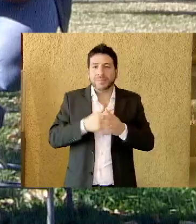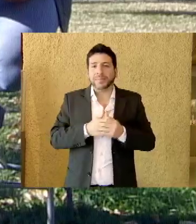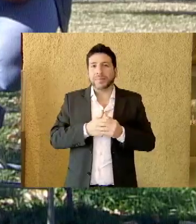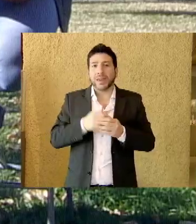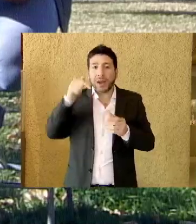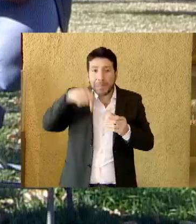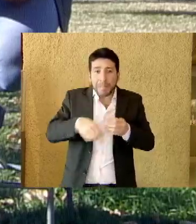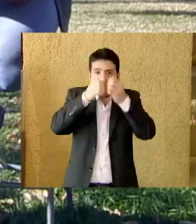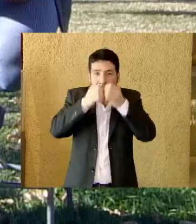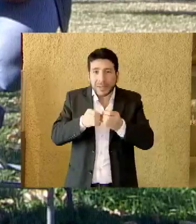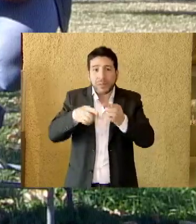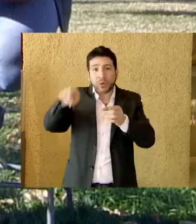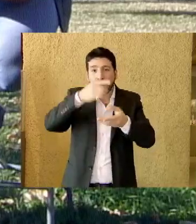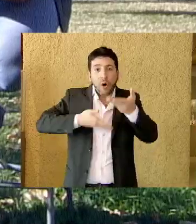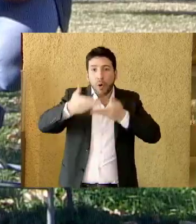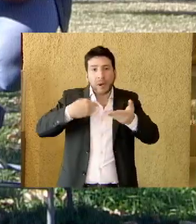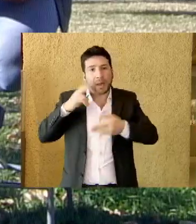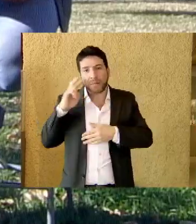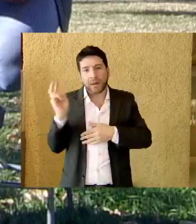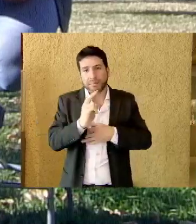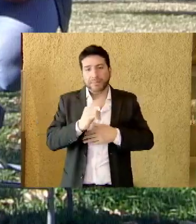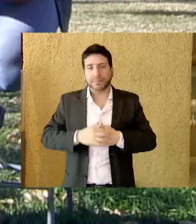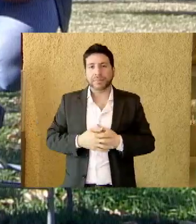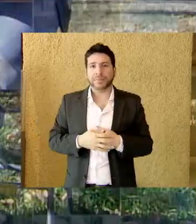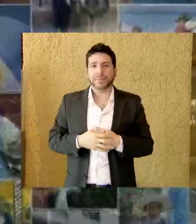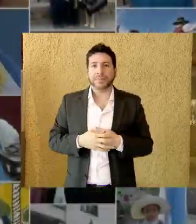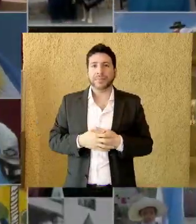en el sur y compartimos con ustedes un poco de lo que tienen para ofrecernos.